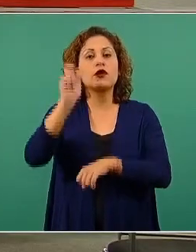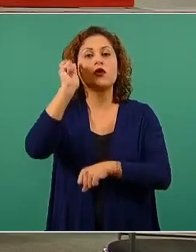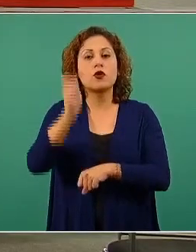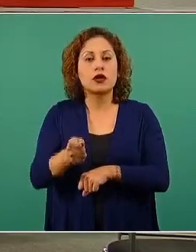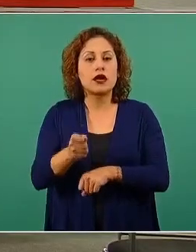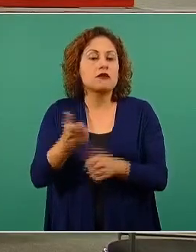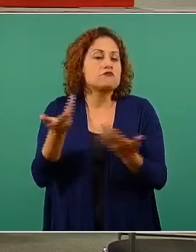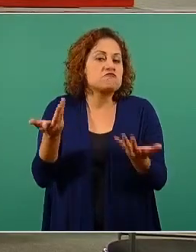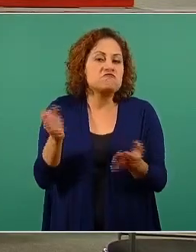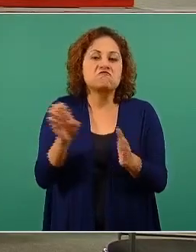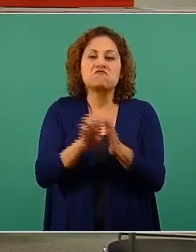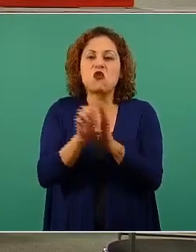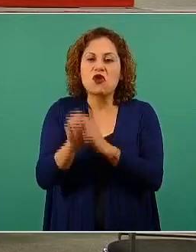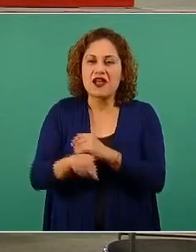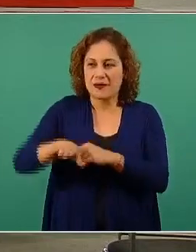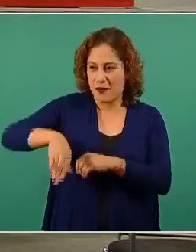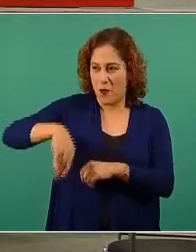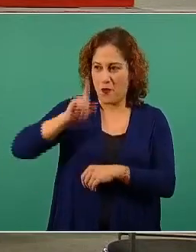Liliana.